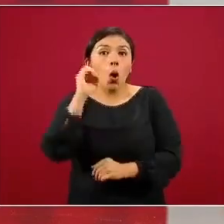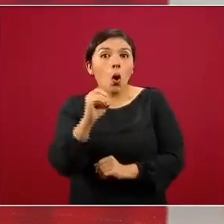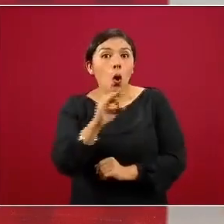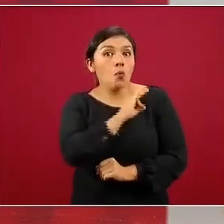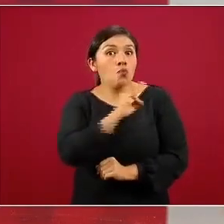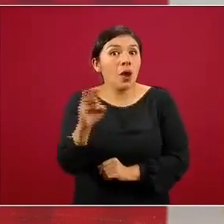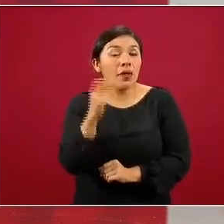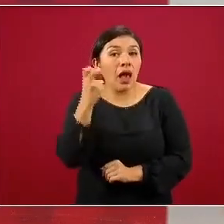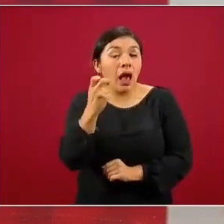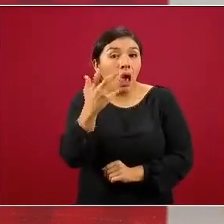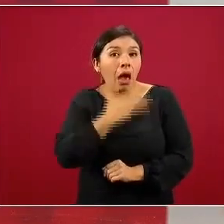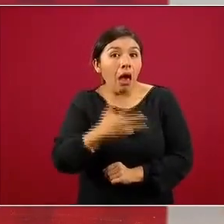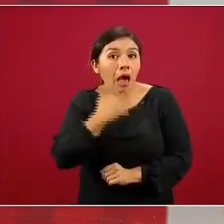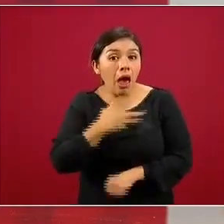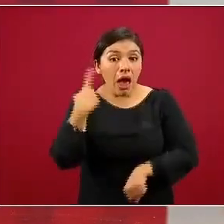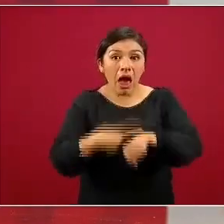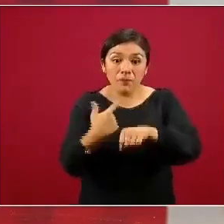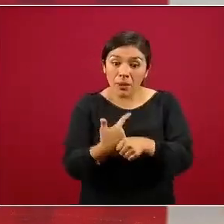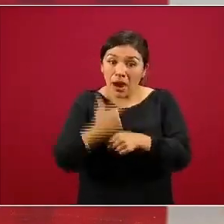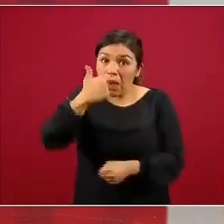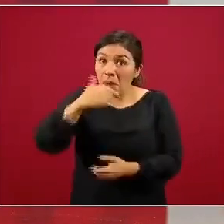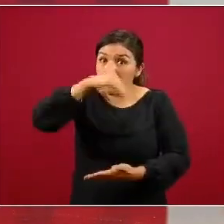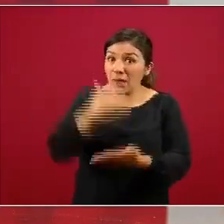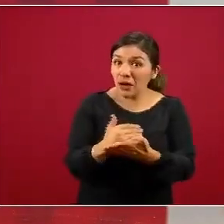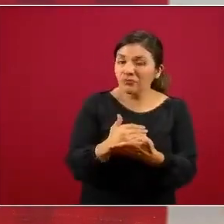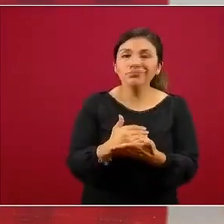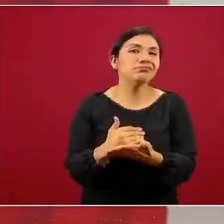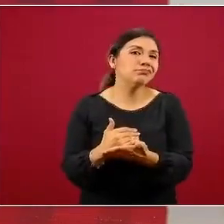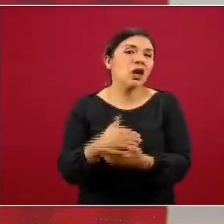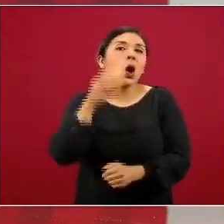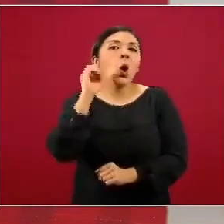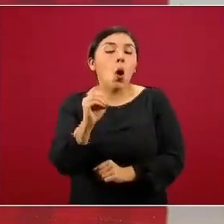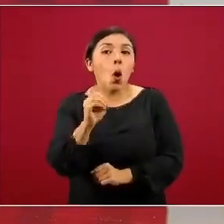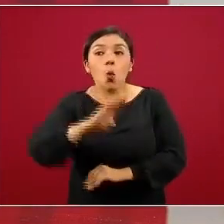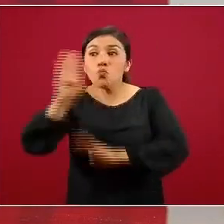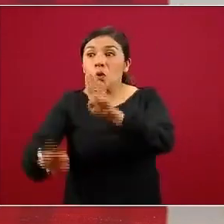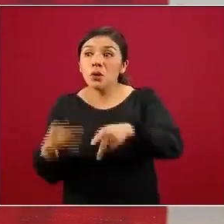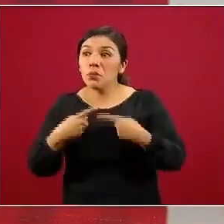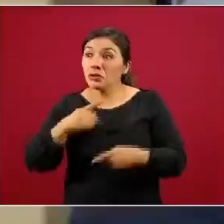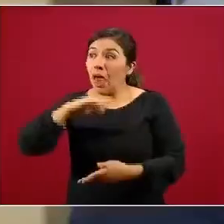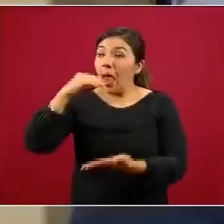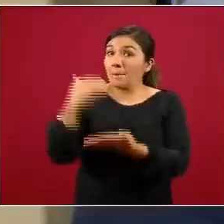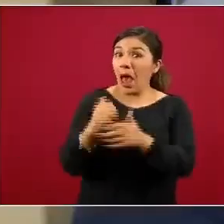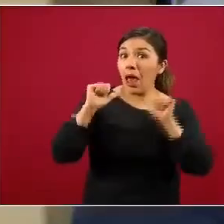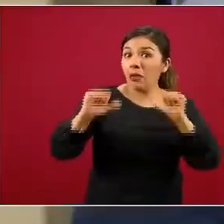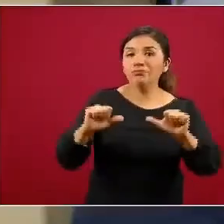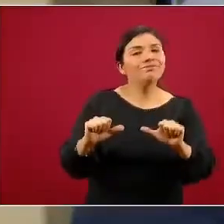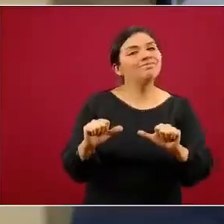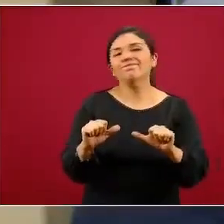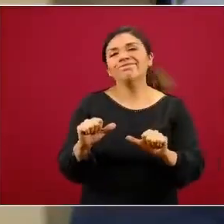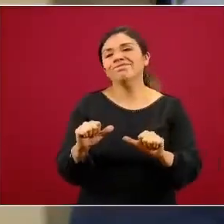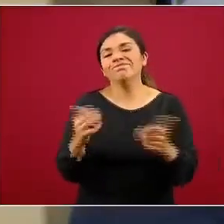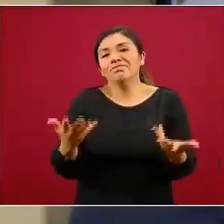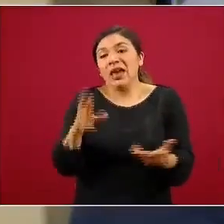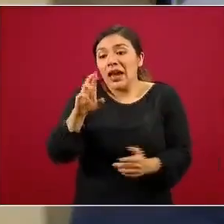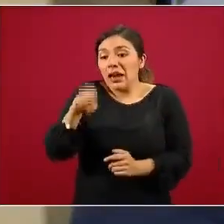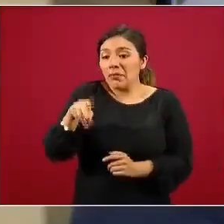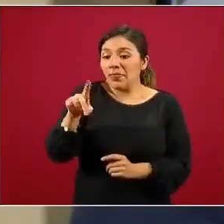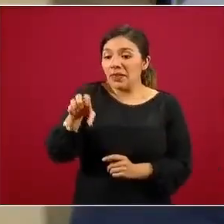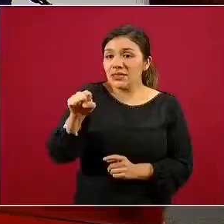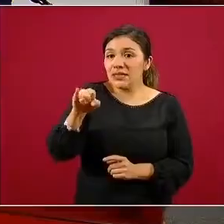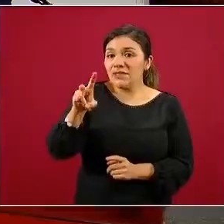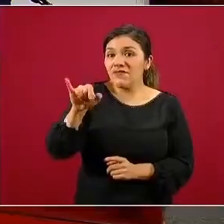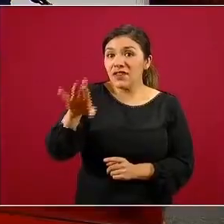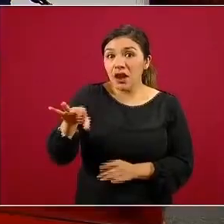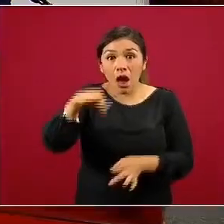probabilidad de que exista enfermedad grave o la mortalidad. En resumidas cuentas,